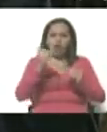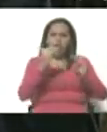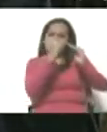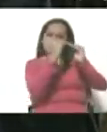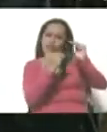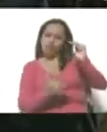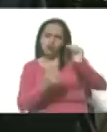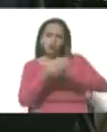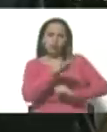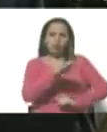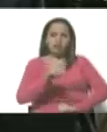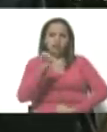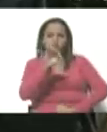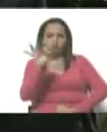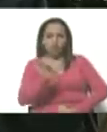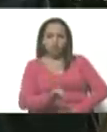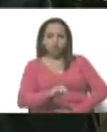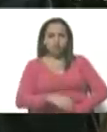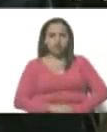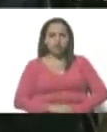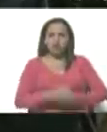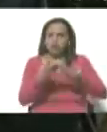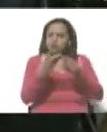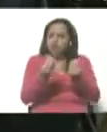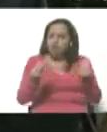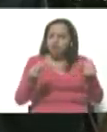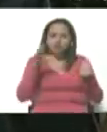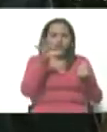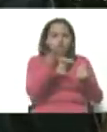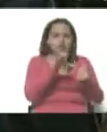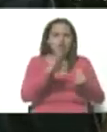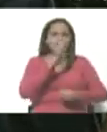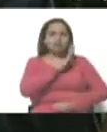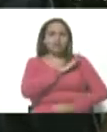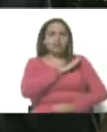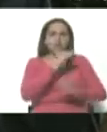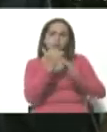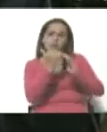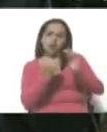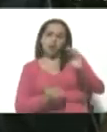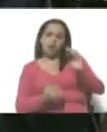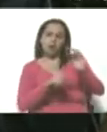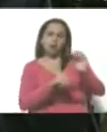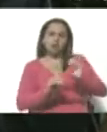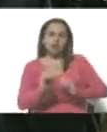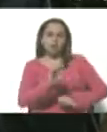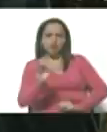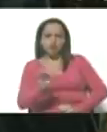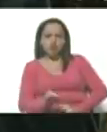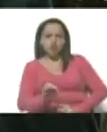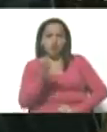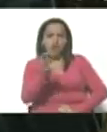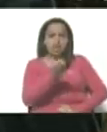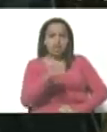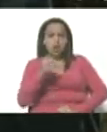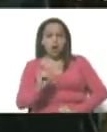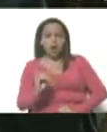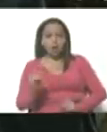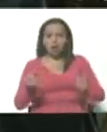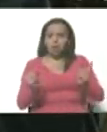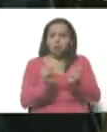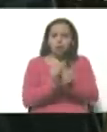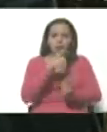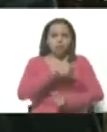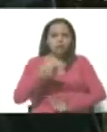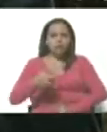del 40% de la ocupación, y en muchos, muchos estados tenemos por debajo del 10%. En los estados donde tenemos pocos pacientes,